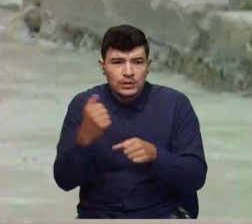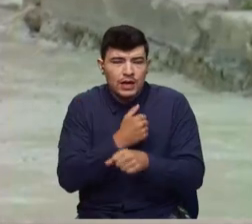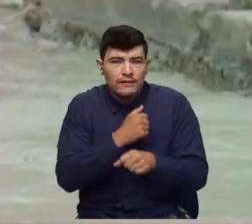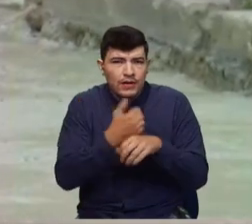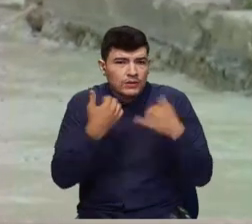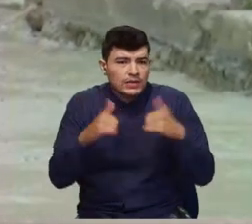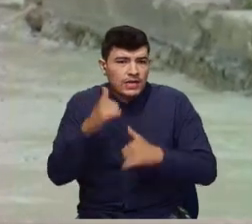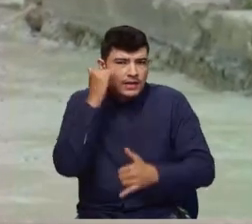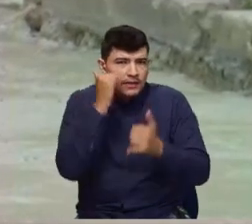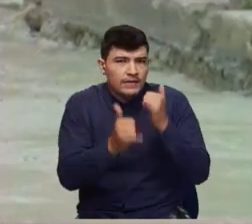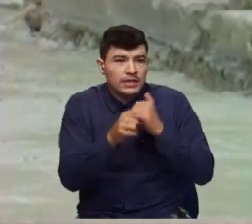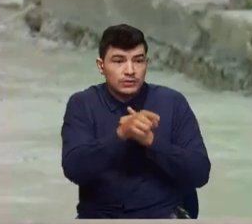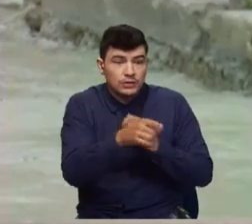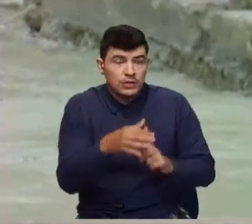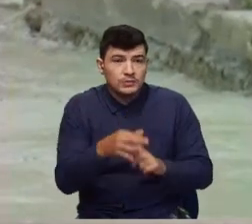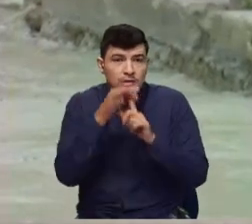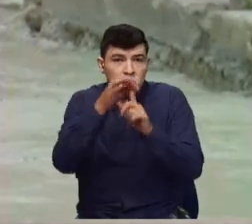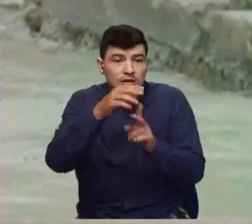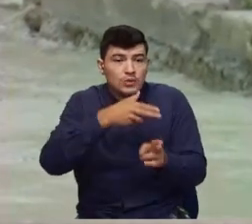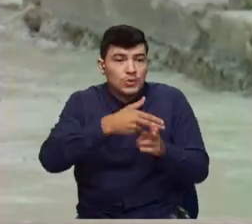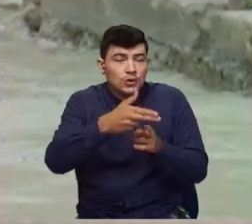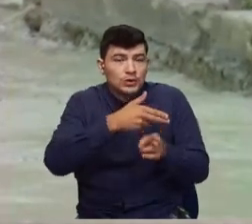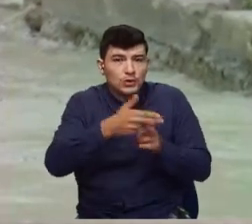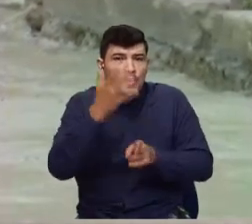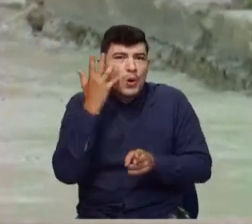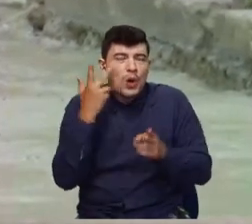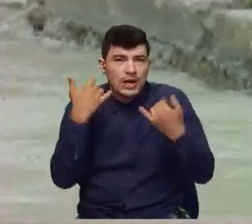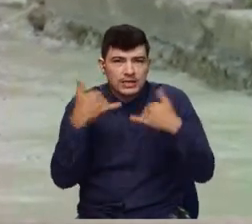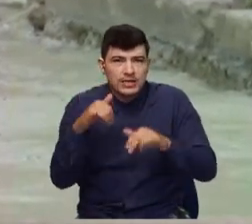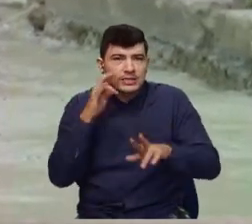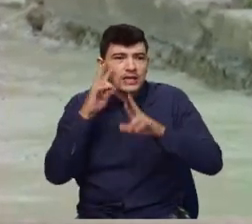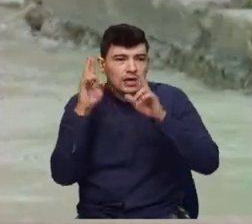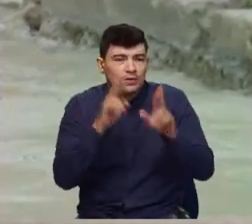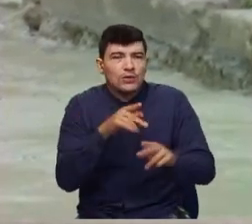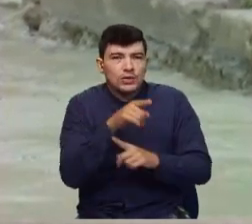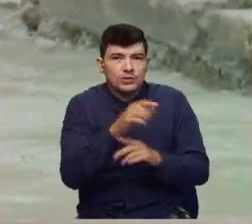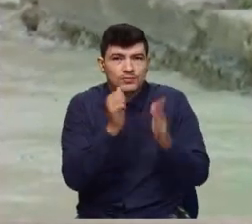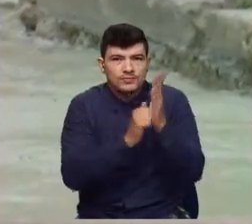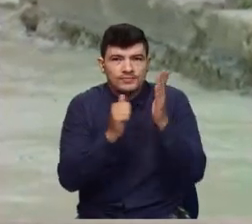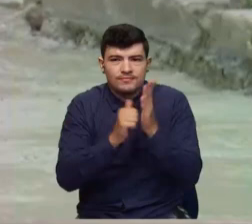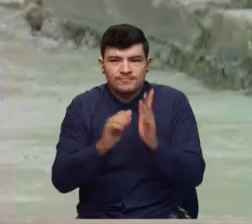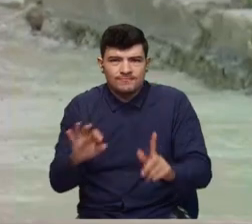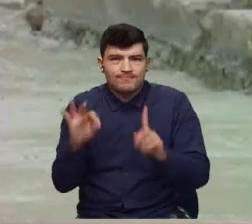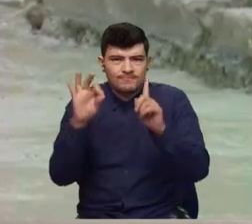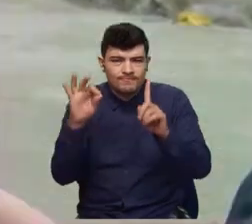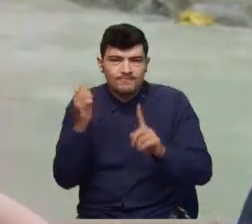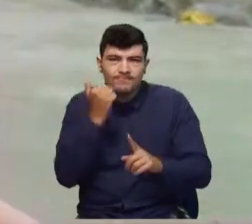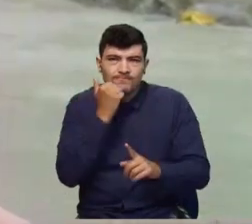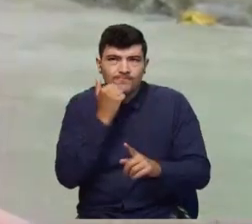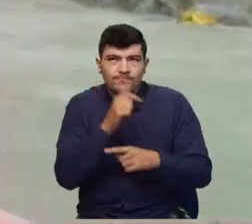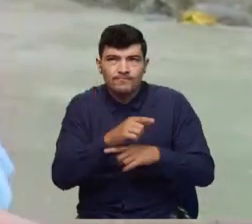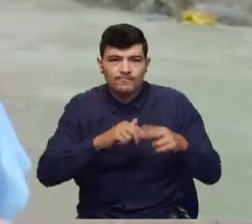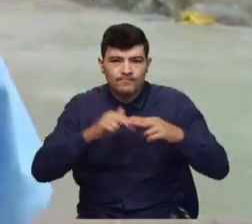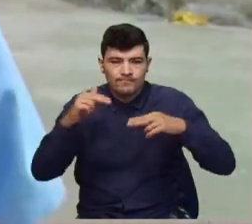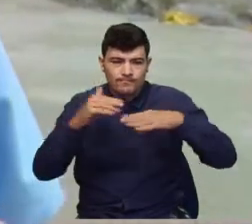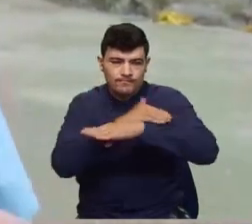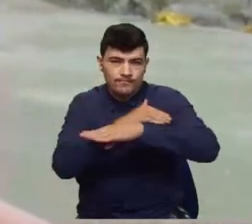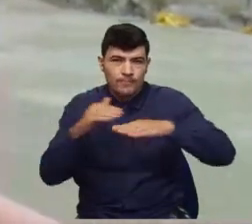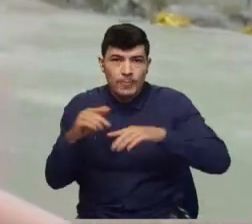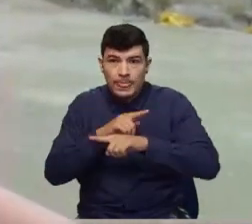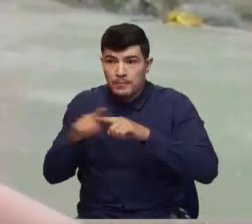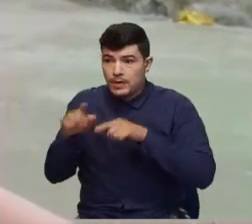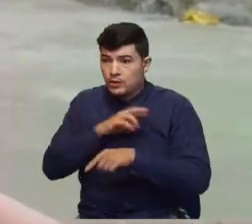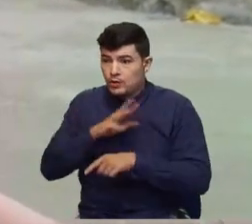finalización, especialmente porque en los próximos días se fijará el material en concreto rígido. Nuestro trabajo consiste en